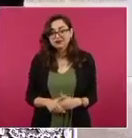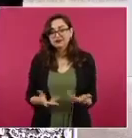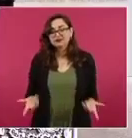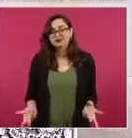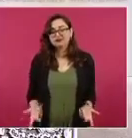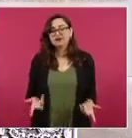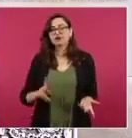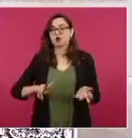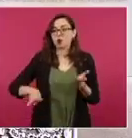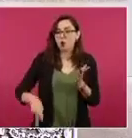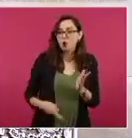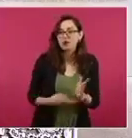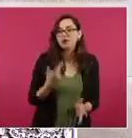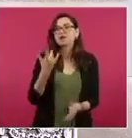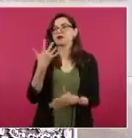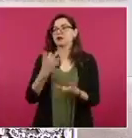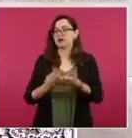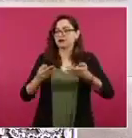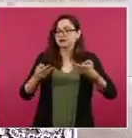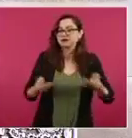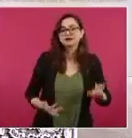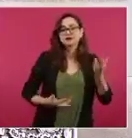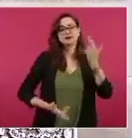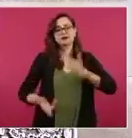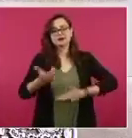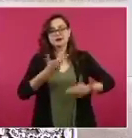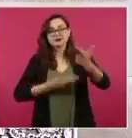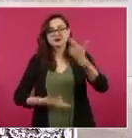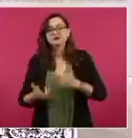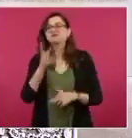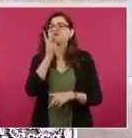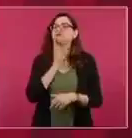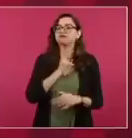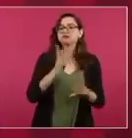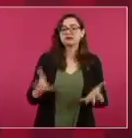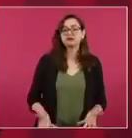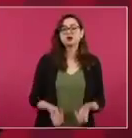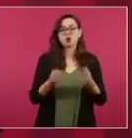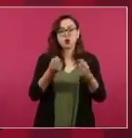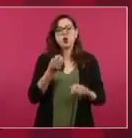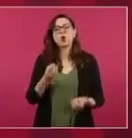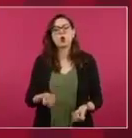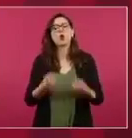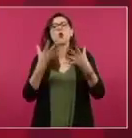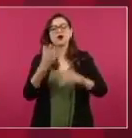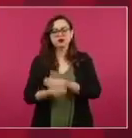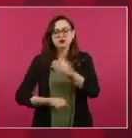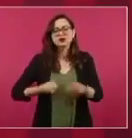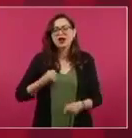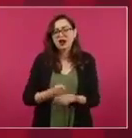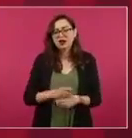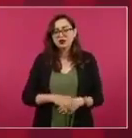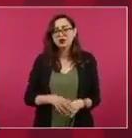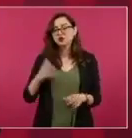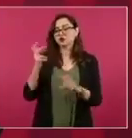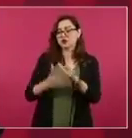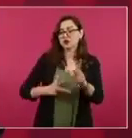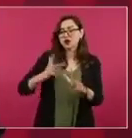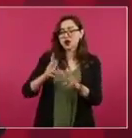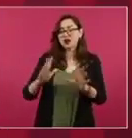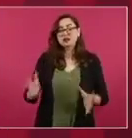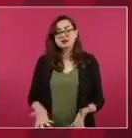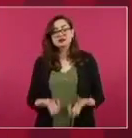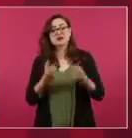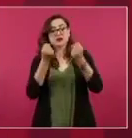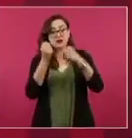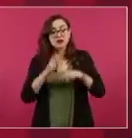el recuperar las tierras, el recuperar el petróleo, el recuperar los ferrocarriles,